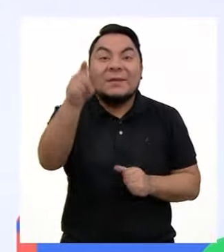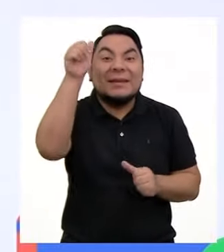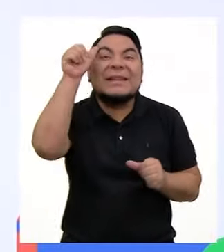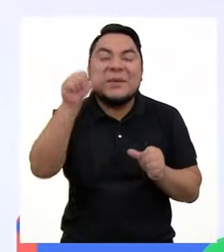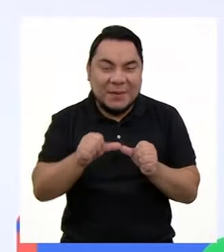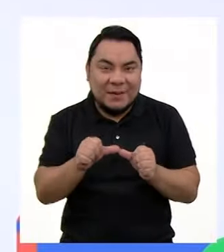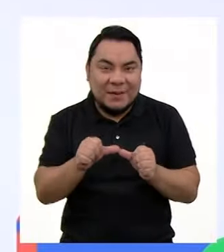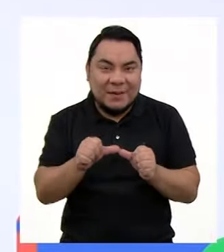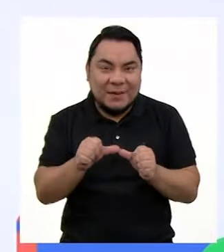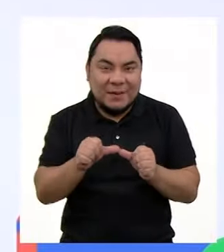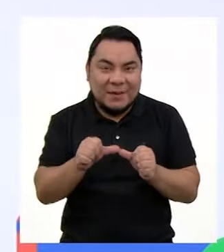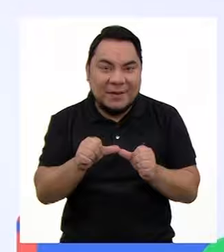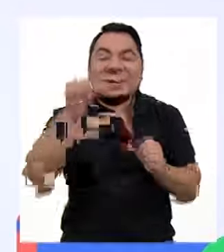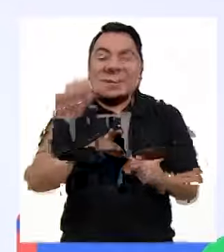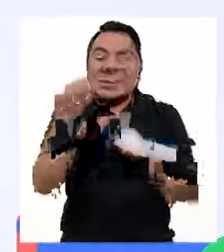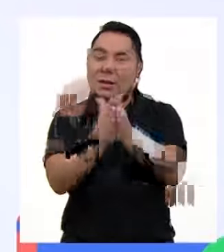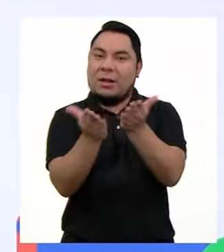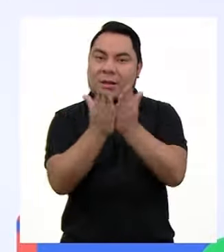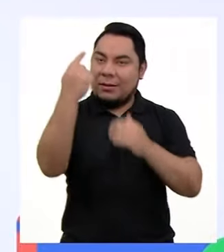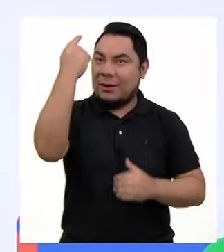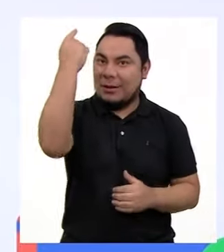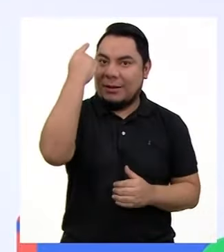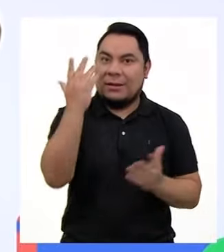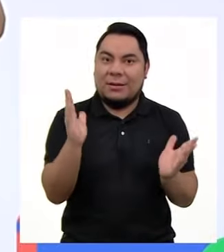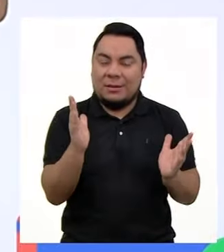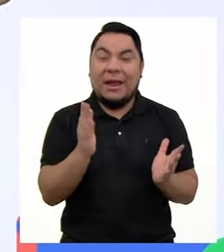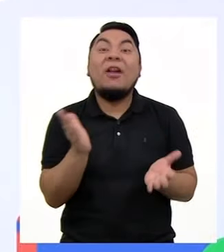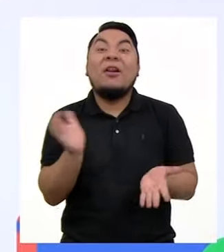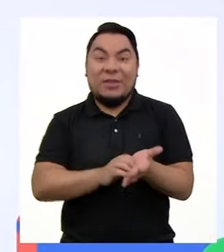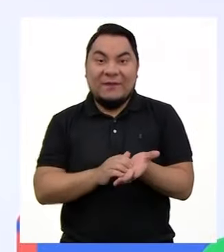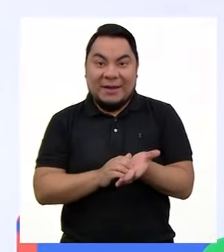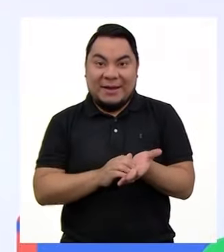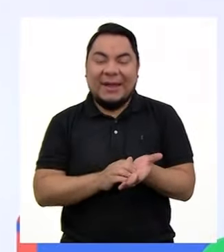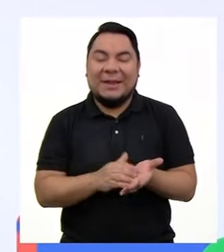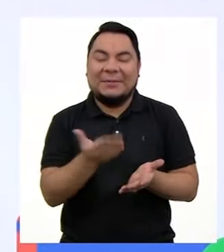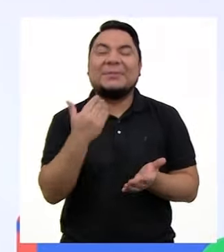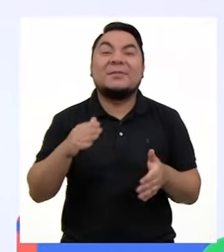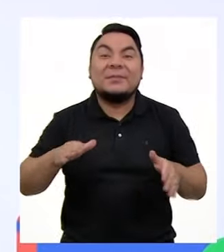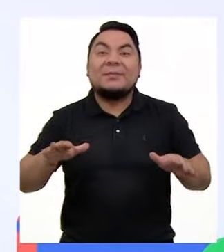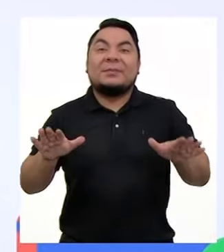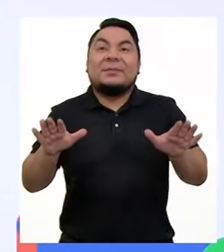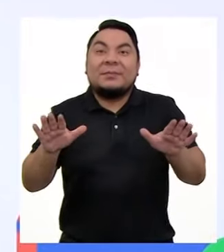Recuerden que no vale usar las manos, ¿ah? ¿Lo hacemos una vez más?